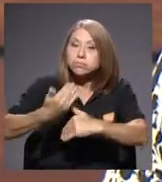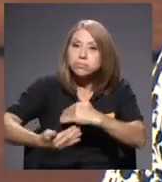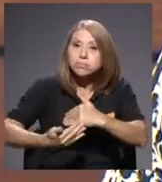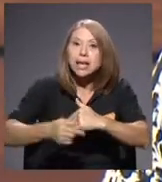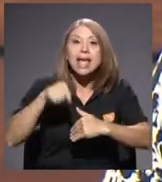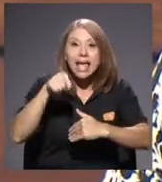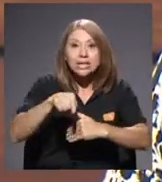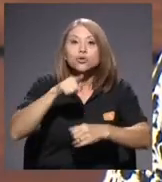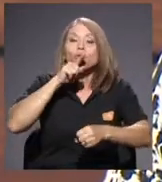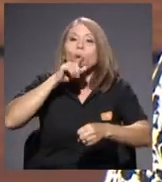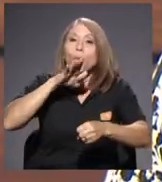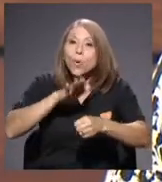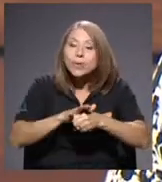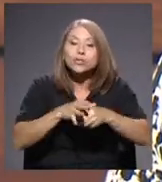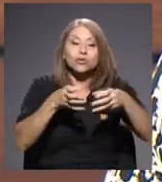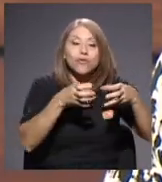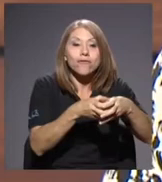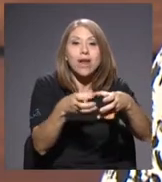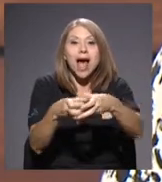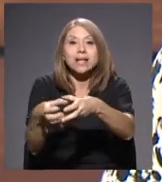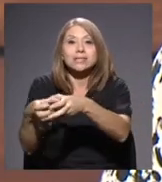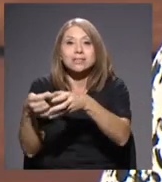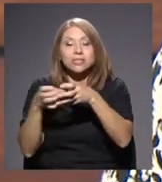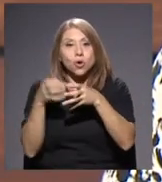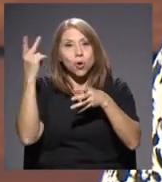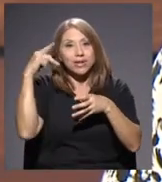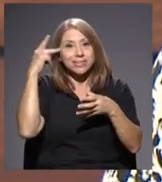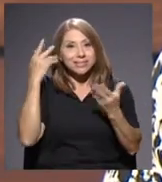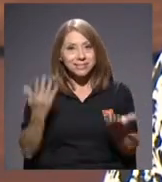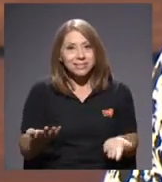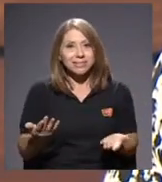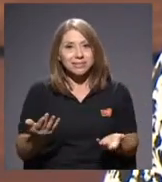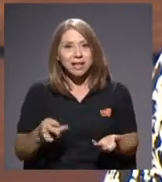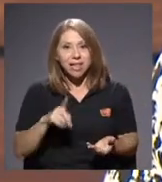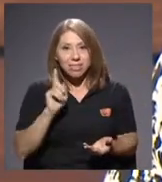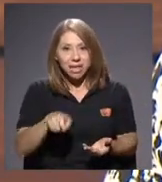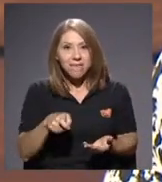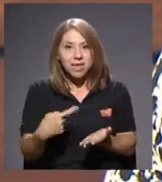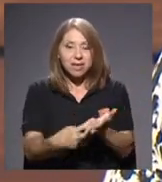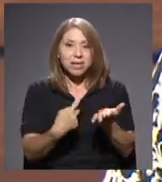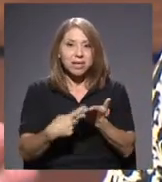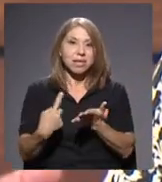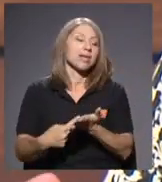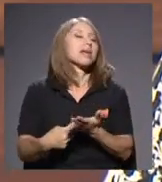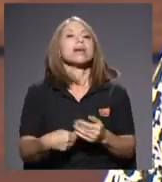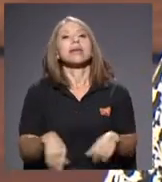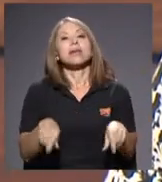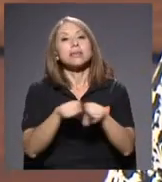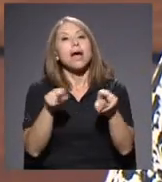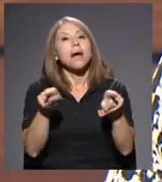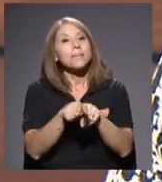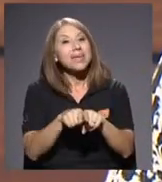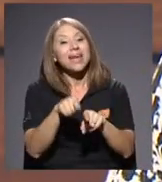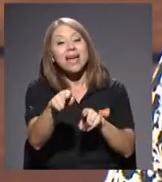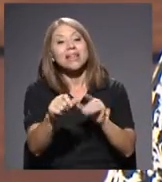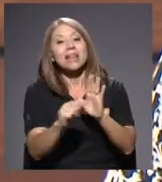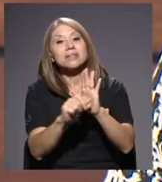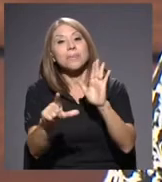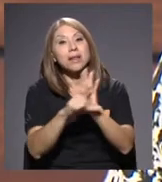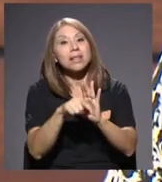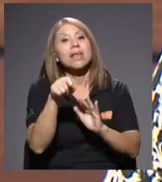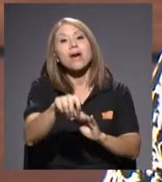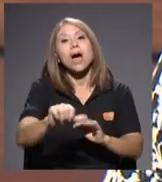de las fracciones, que no nos olvidemos que algunas cosas tienen que tocarse ahí. Y después hay otro tema fundamental en la Asamblea que me parece